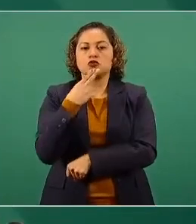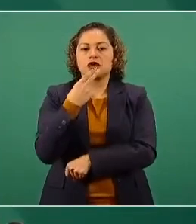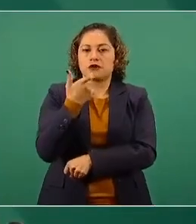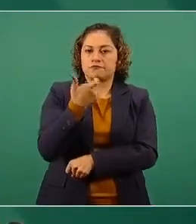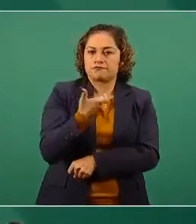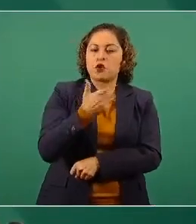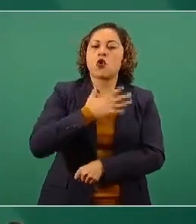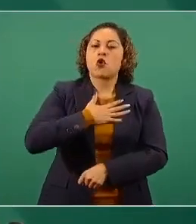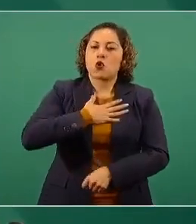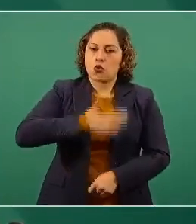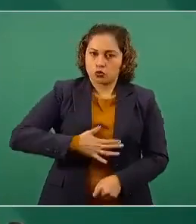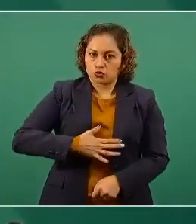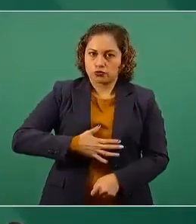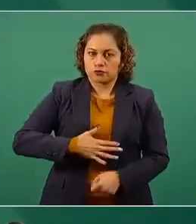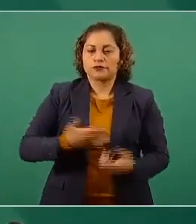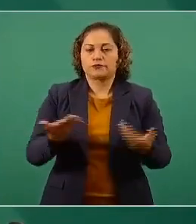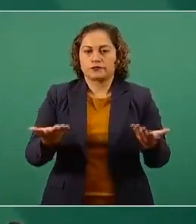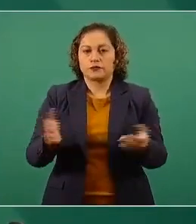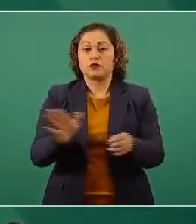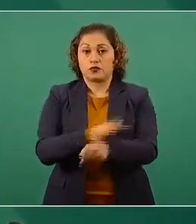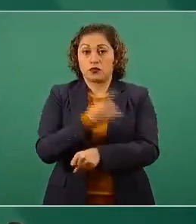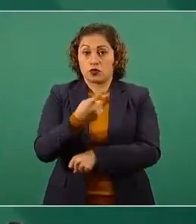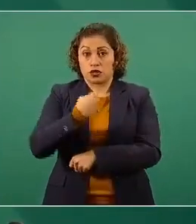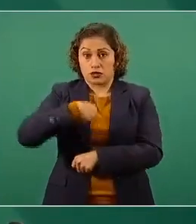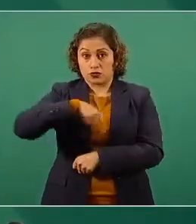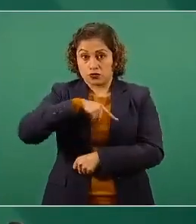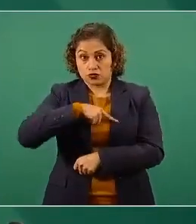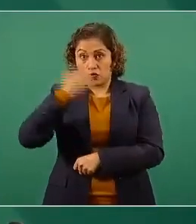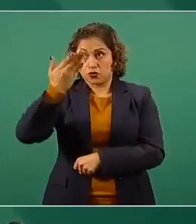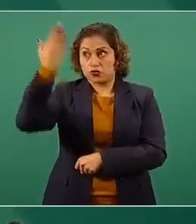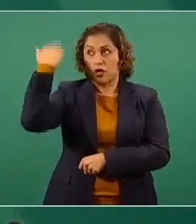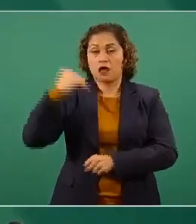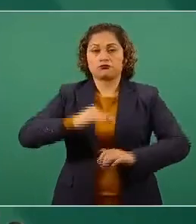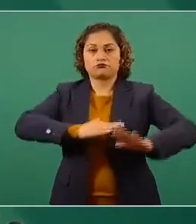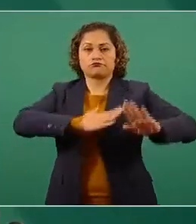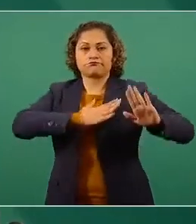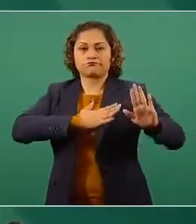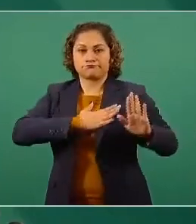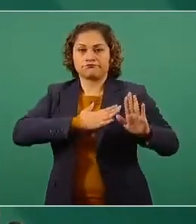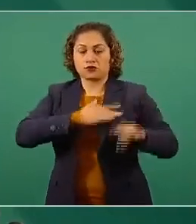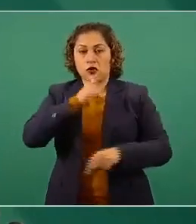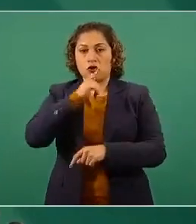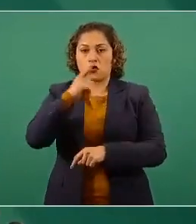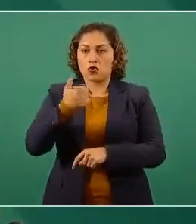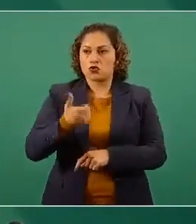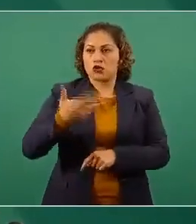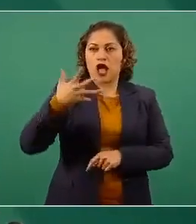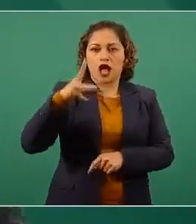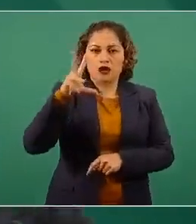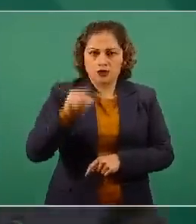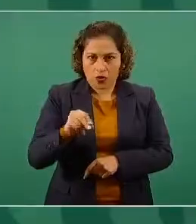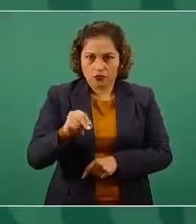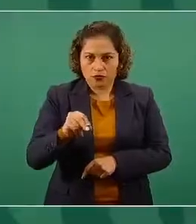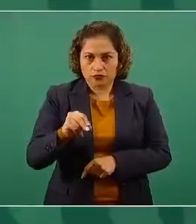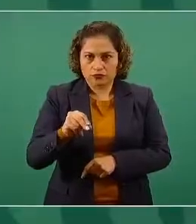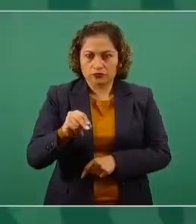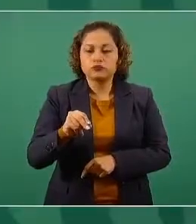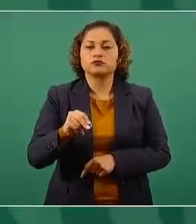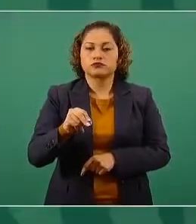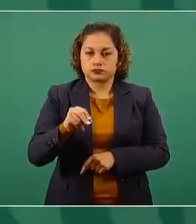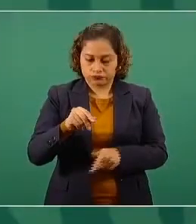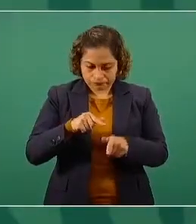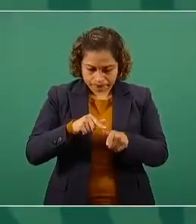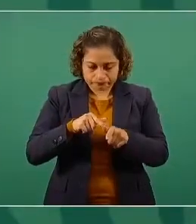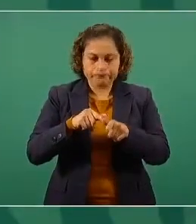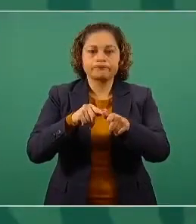porque vamos a seguir cumpliendo con el compromiso de que no aumente el precio de la energía eléctrica, aún con